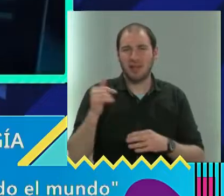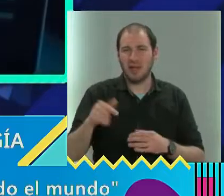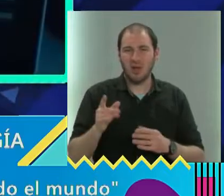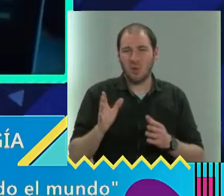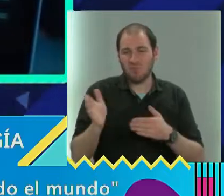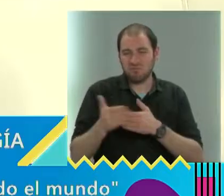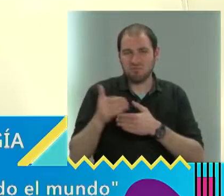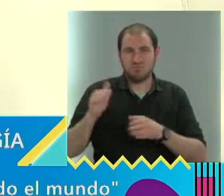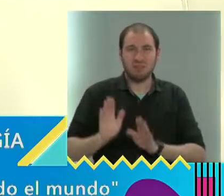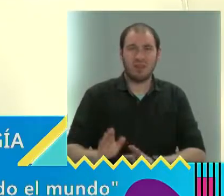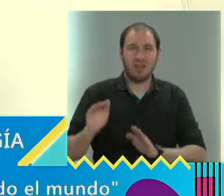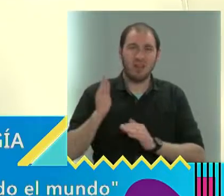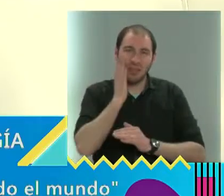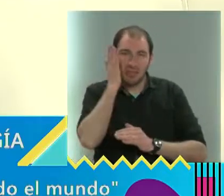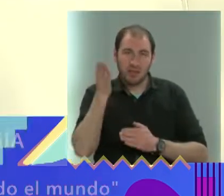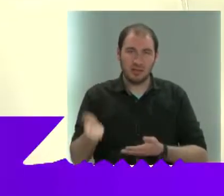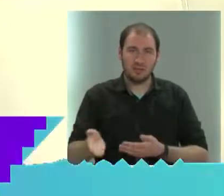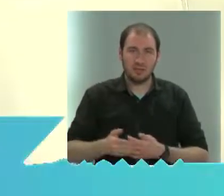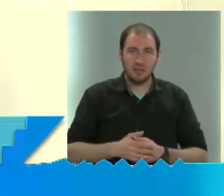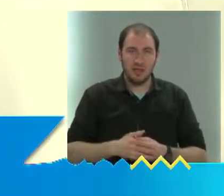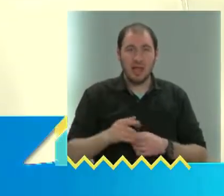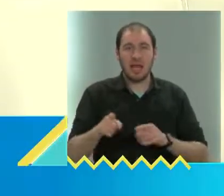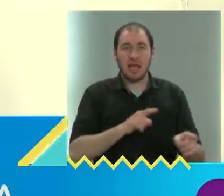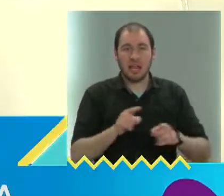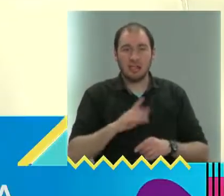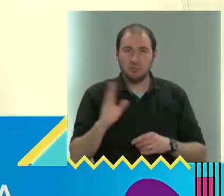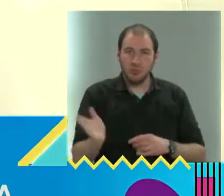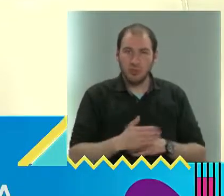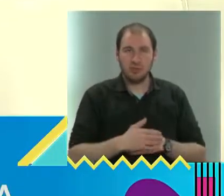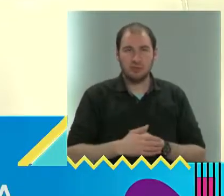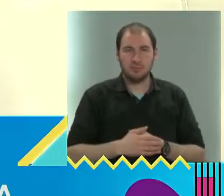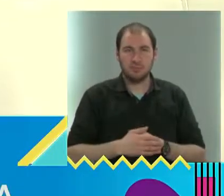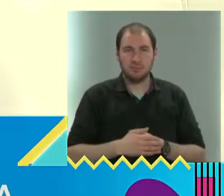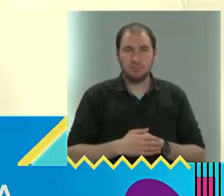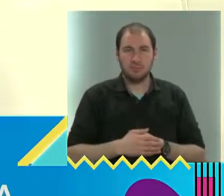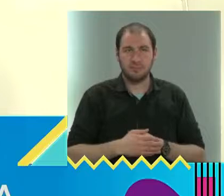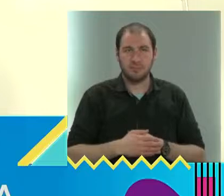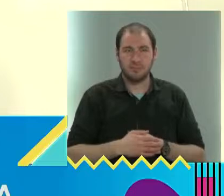compartimento estanco. Y hoy yo creo que toda carrera, toda